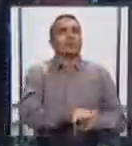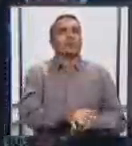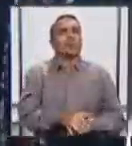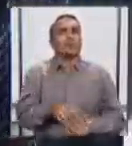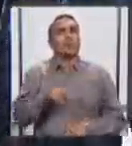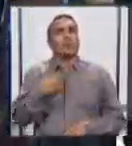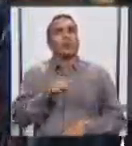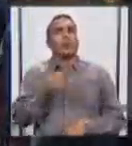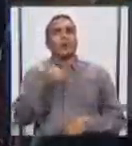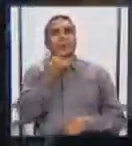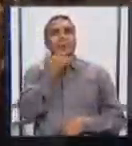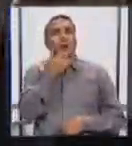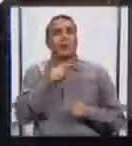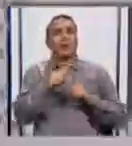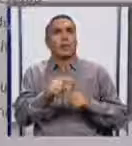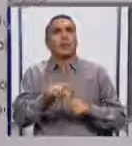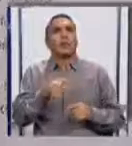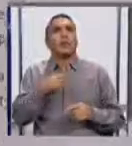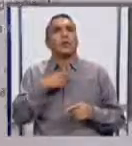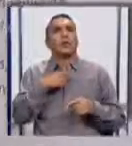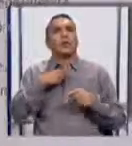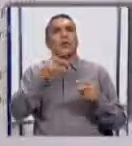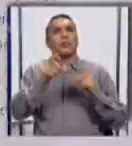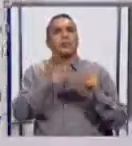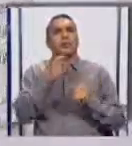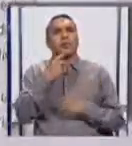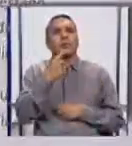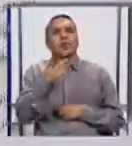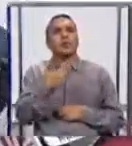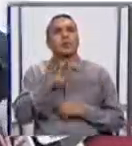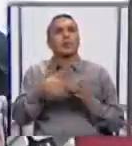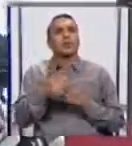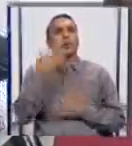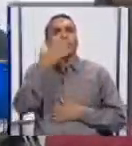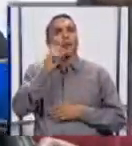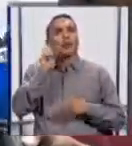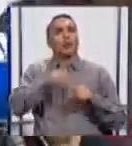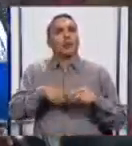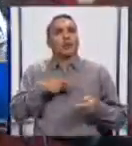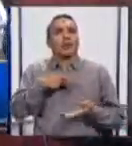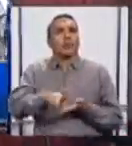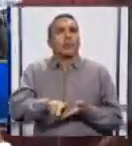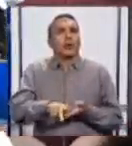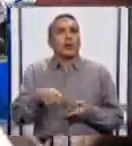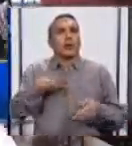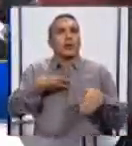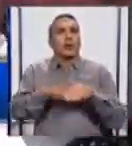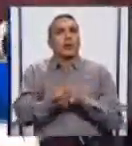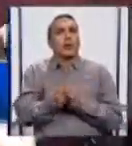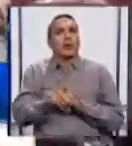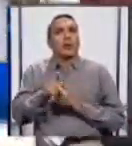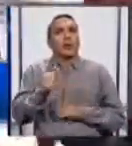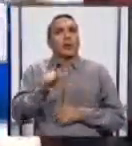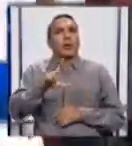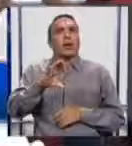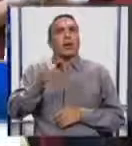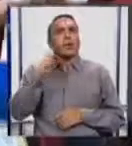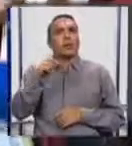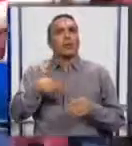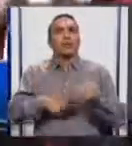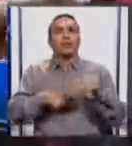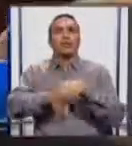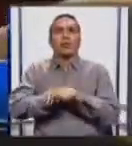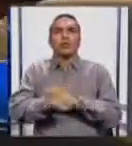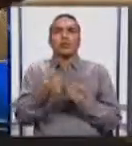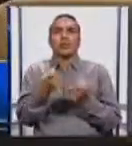y de racistas los comentarios que aseguran que afrodescendientes no pudieron haber pagado la entrada a palco para ver el partido de la